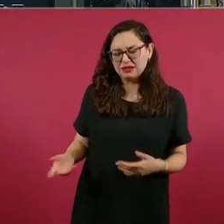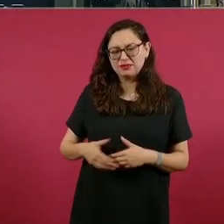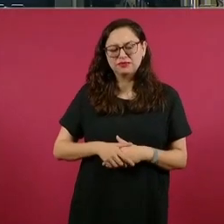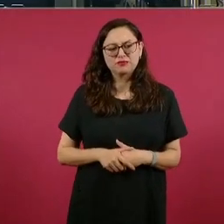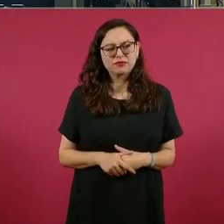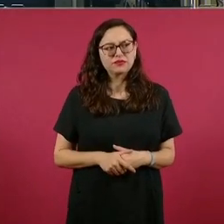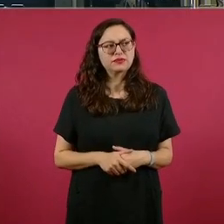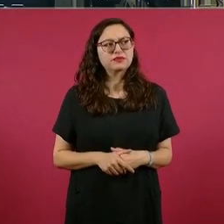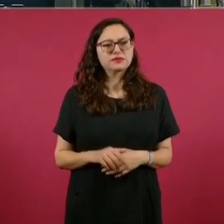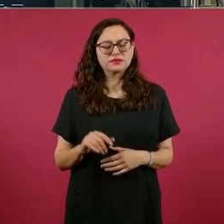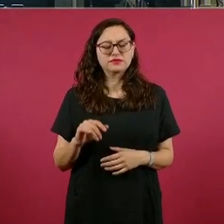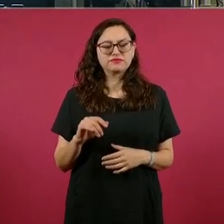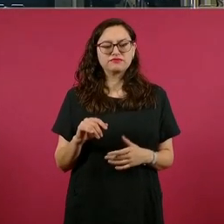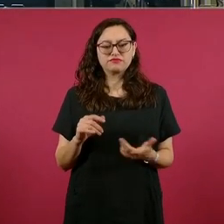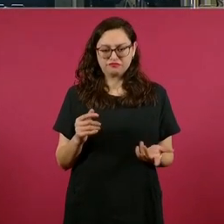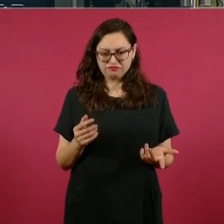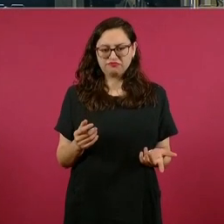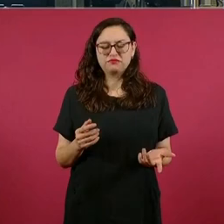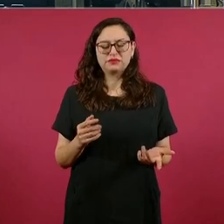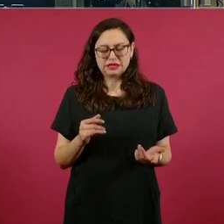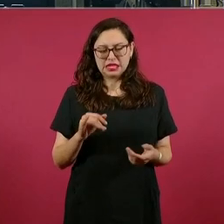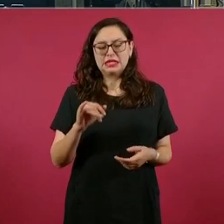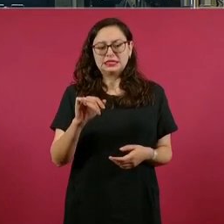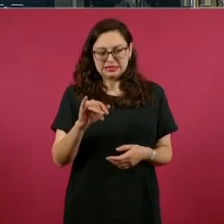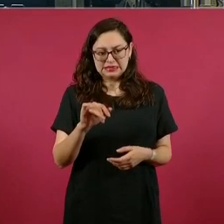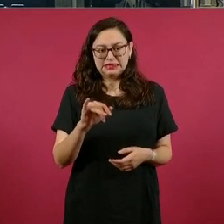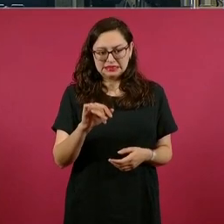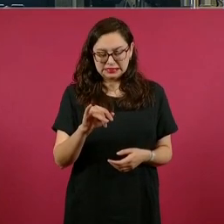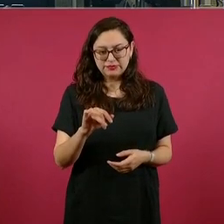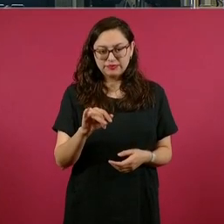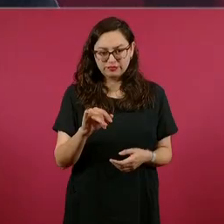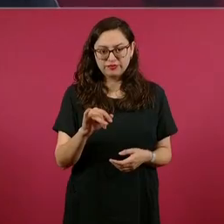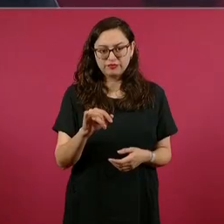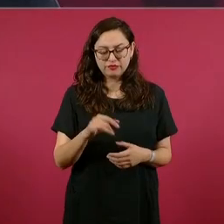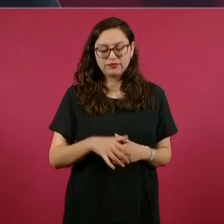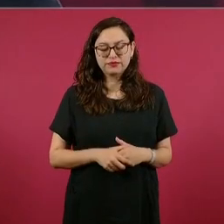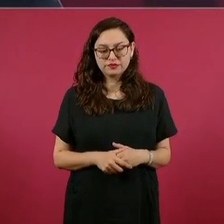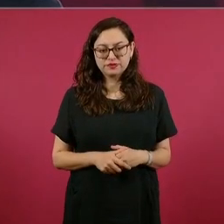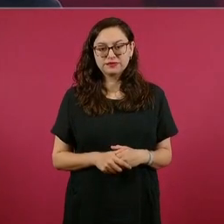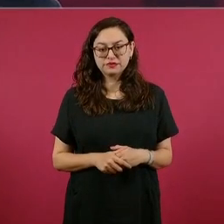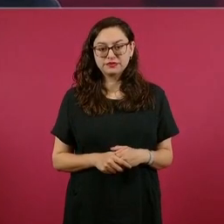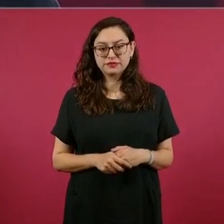Sí, en todos los casos, en todos los casos.